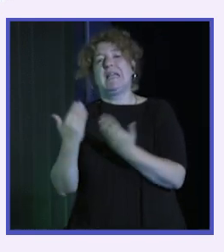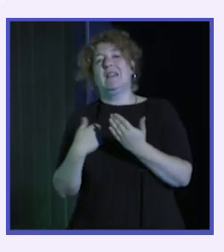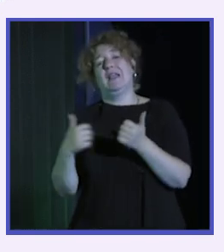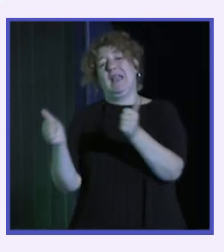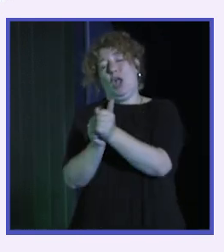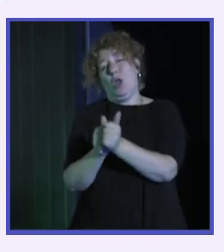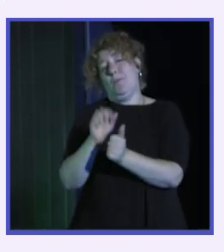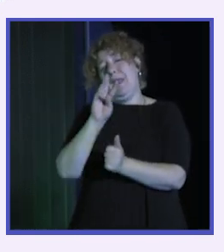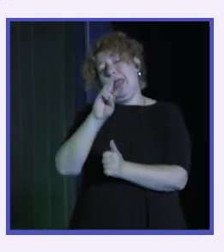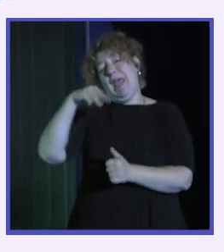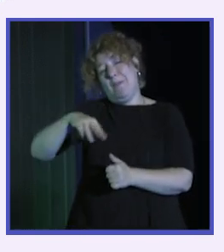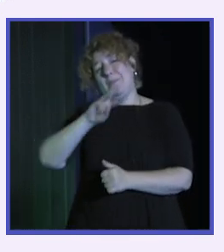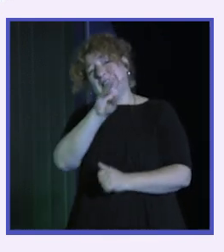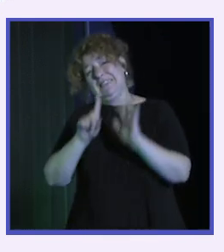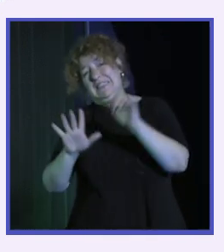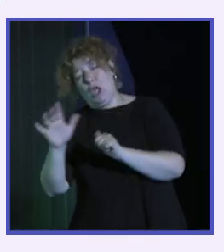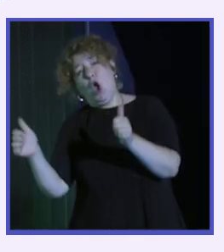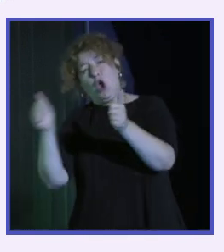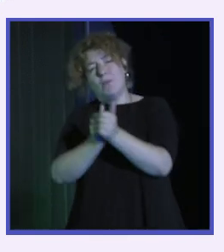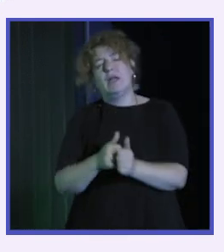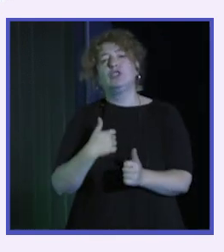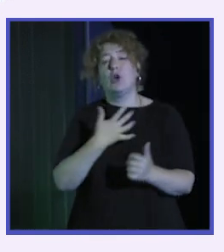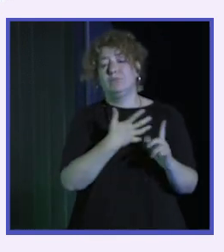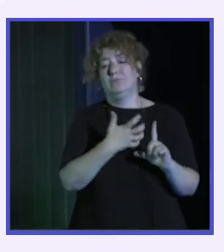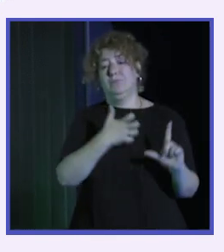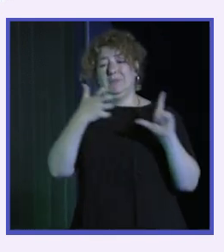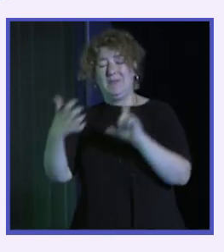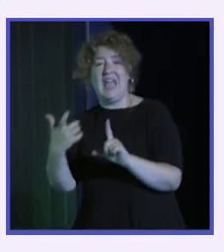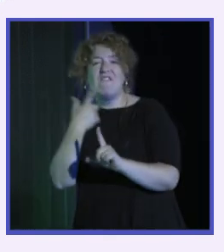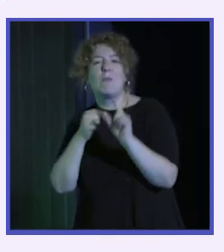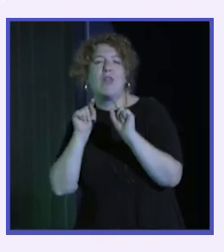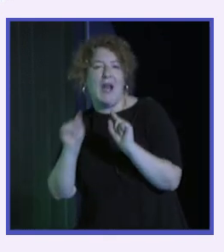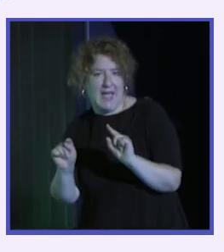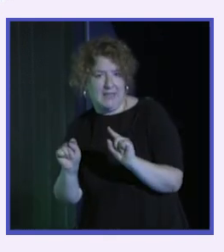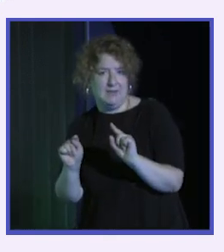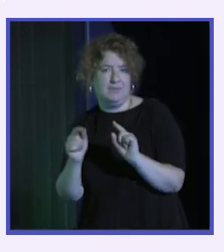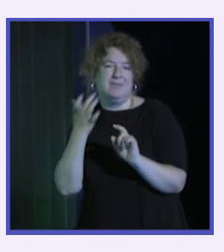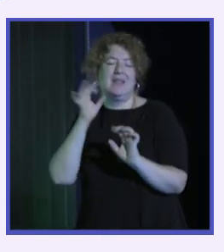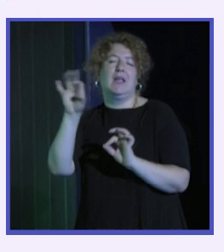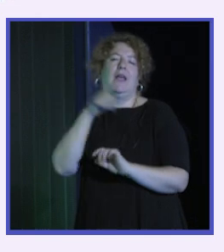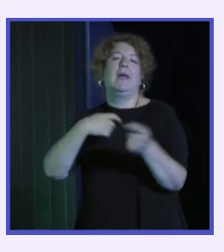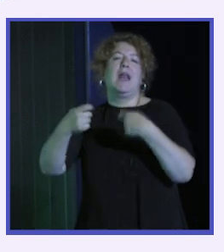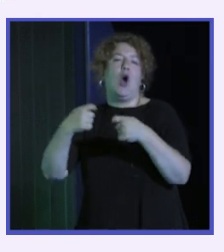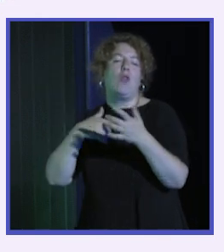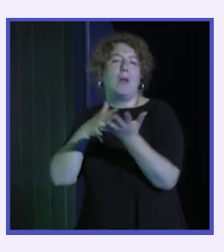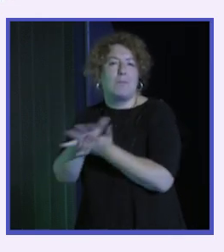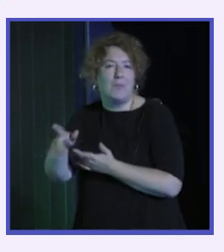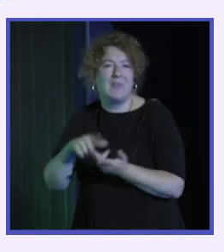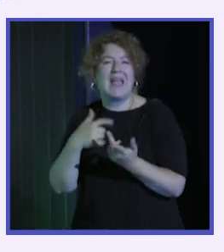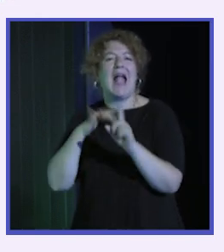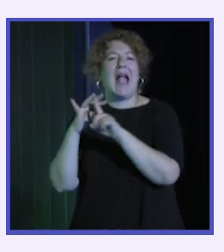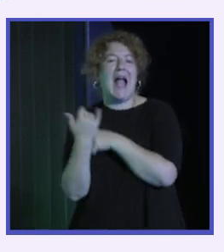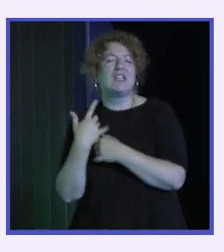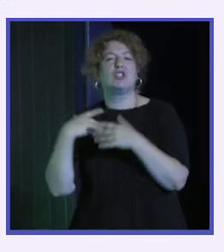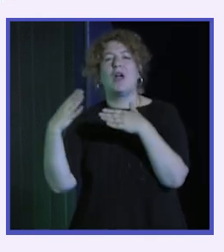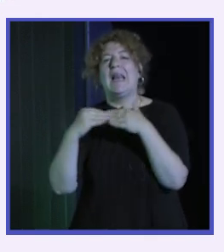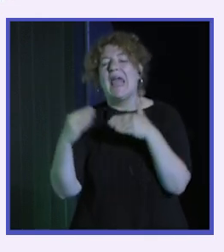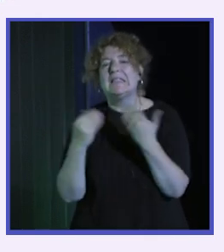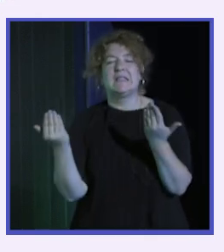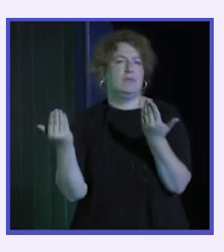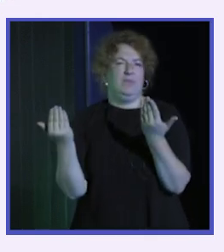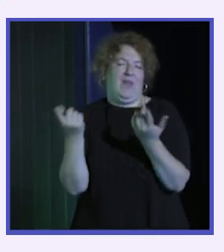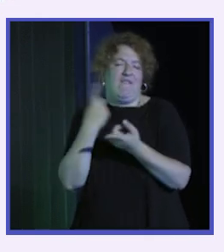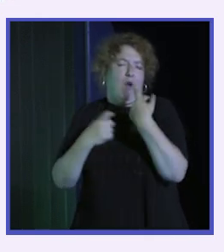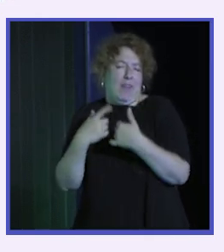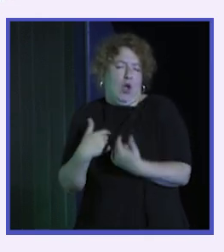M365 Copilot, le pego el prompt donde le pido una serie de información, el business impact, el número de caso, el cliente, etcétera, bueno, una